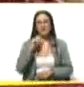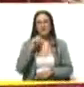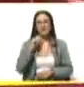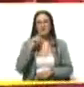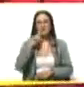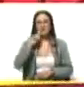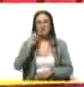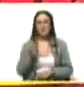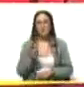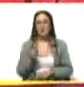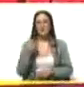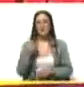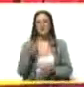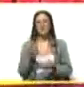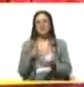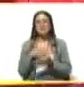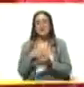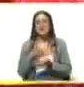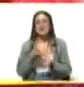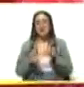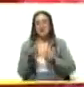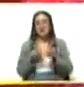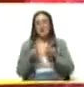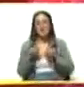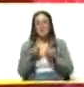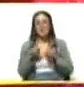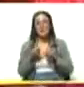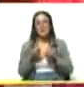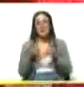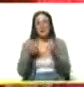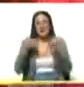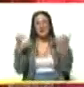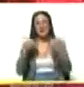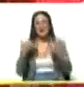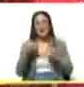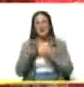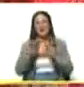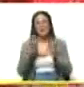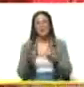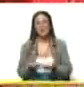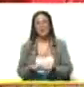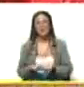Ustedes ven la crisis económica y energética que hay en el mundo.